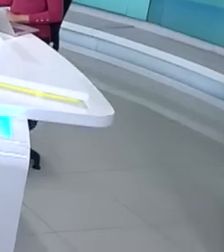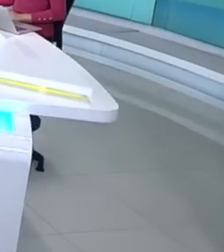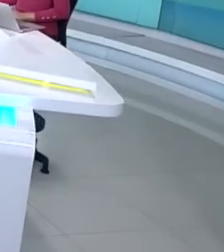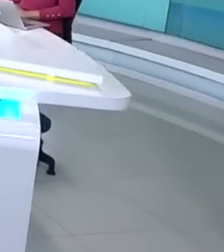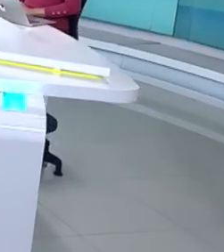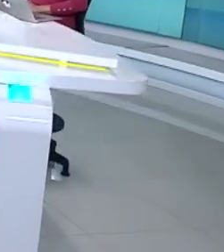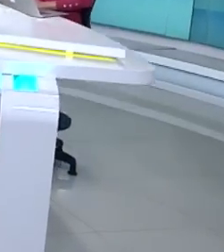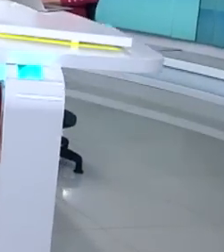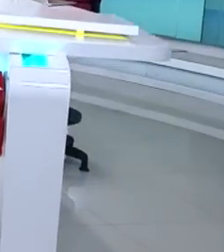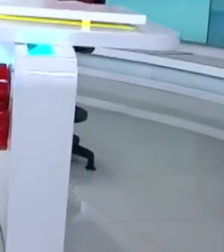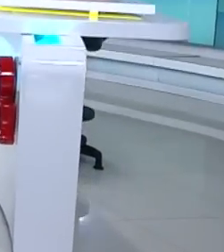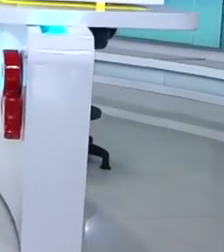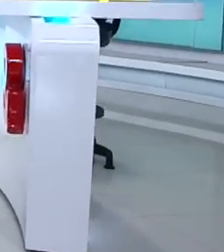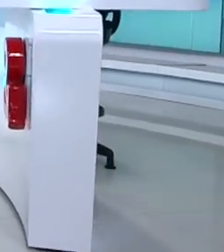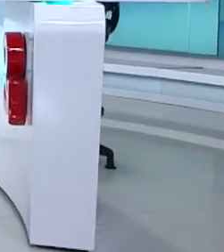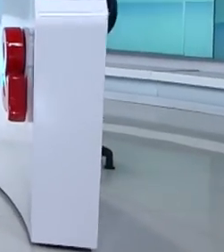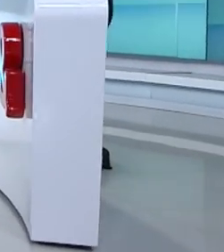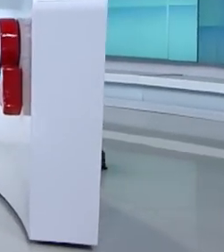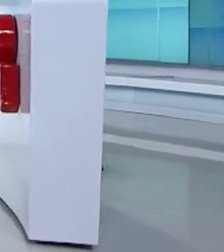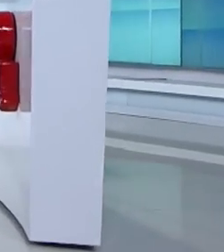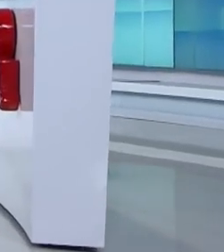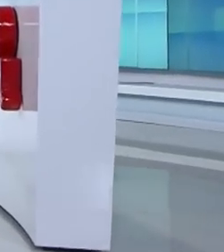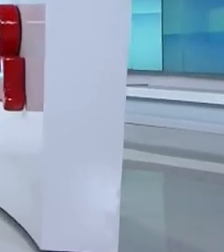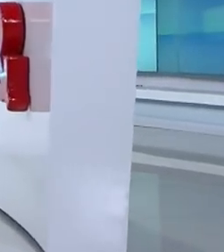complot. Con Luisa Tobo.